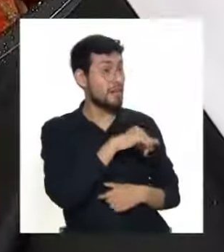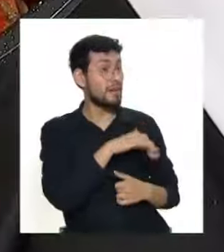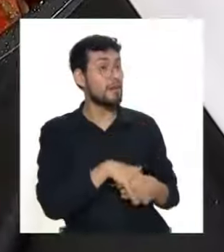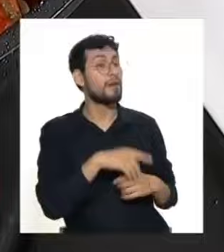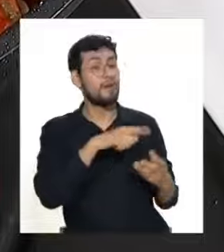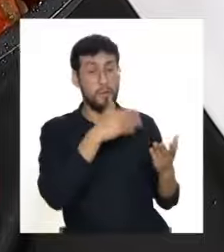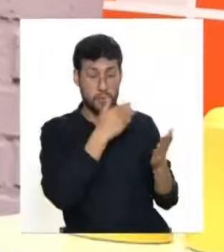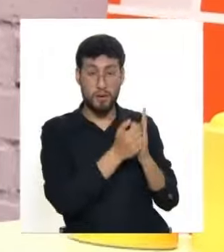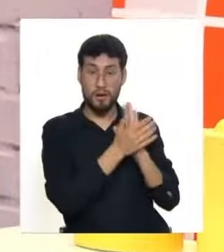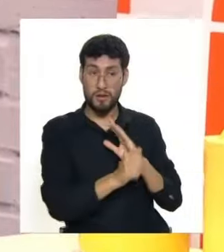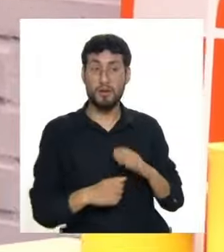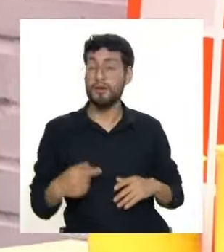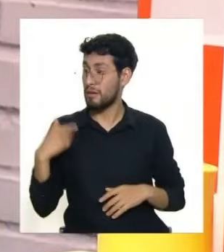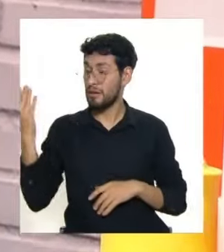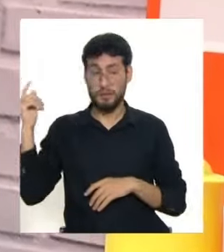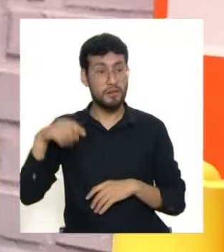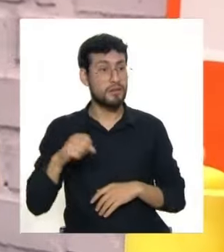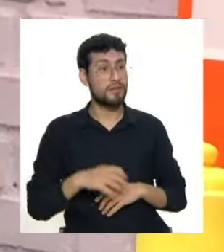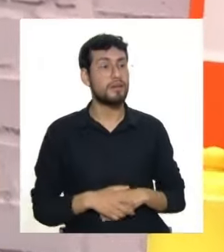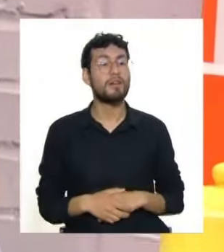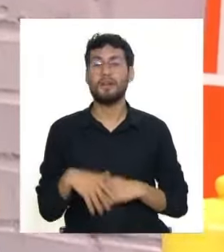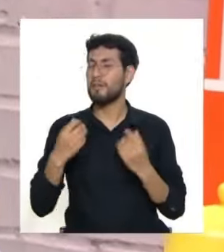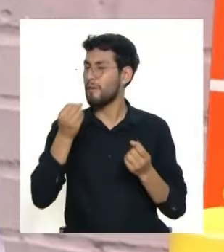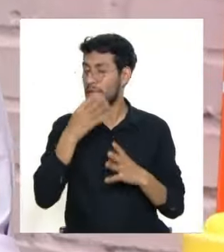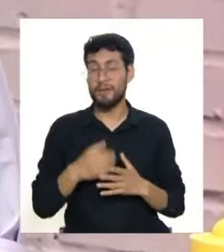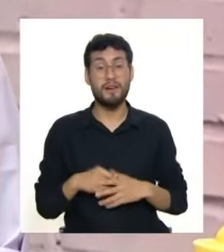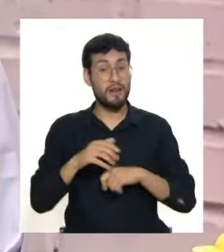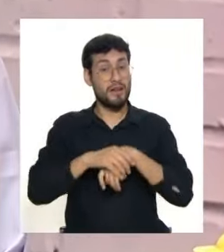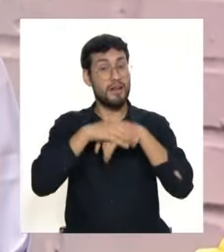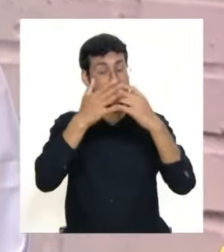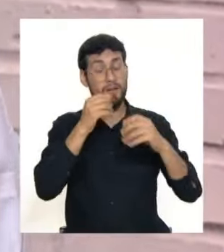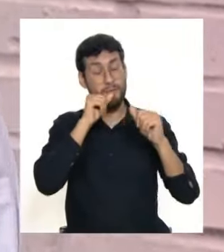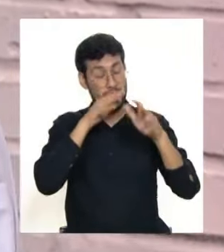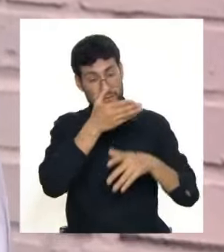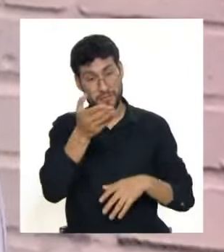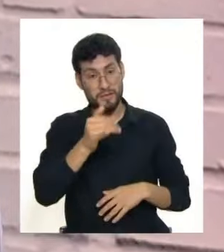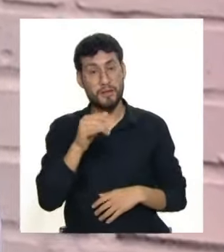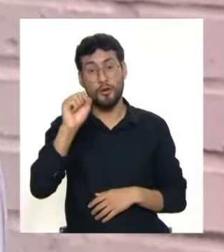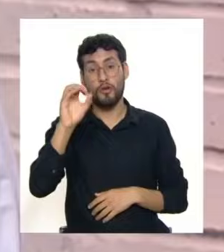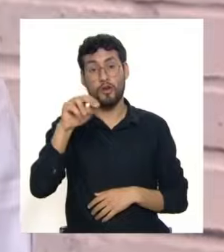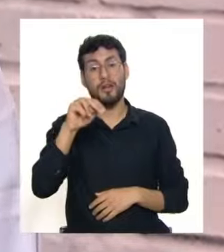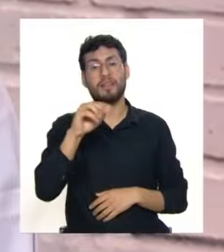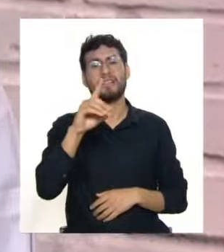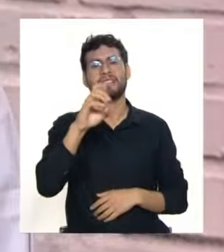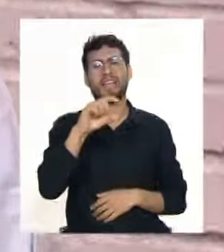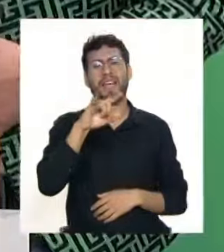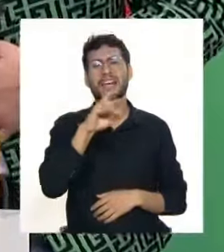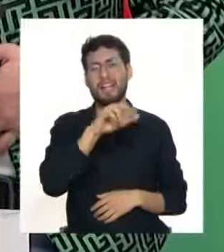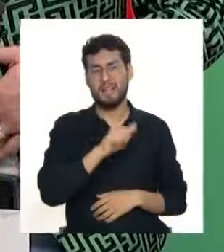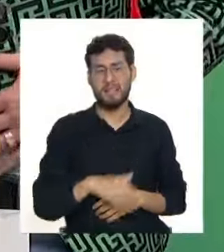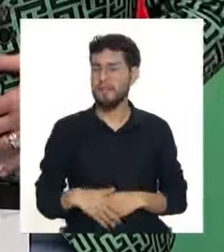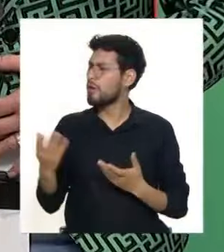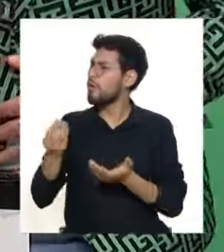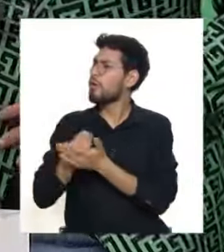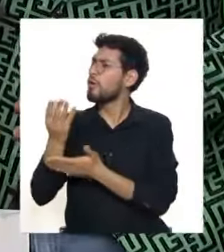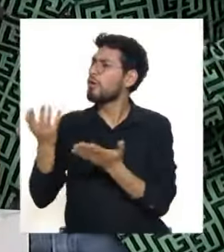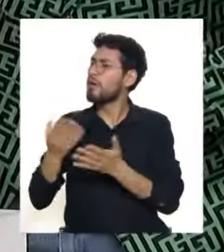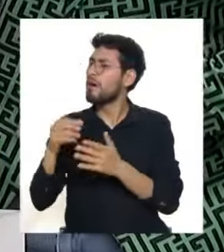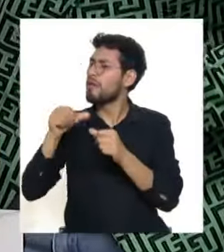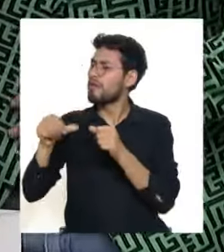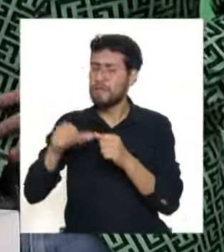muy talentoso, muy bueno. Sí. Saludos para ellos y bendiciones para los muchachos que son de guerra. ¿Puedes repetir dónde pueden comprar las entradas